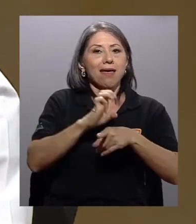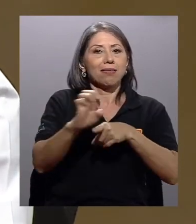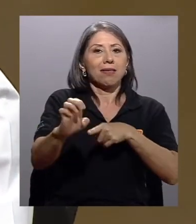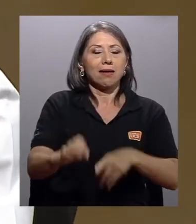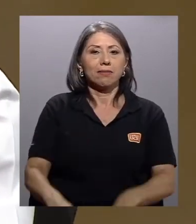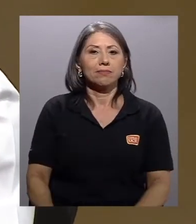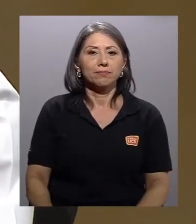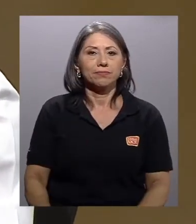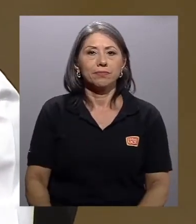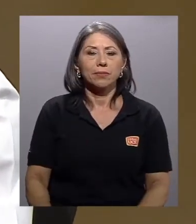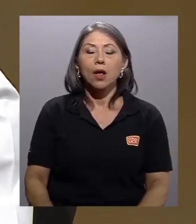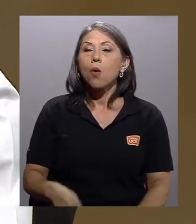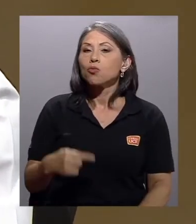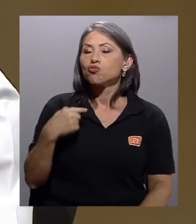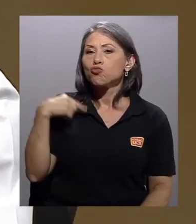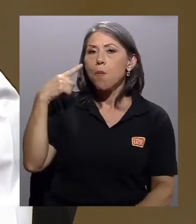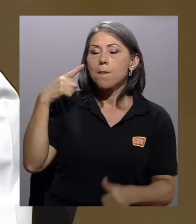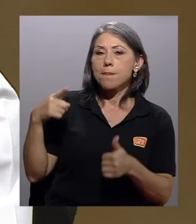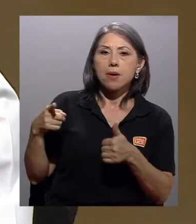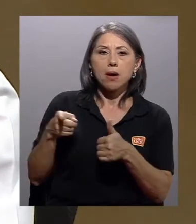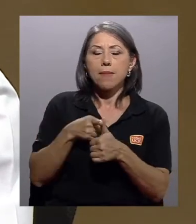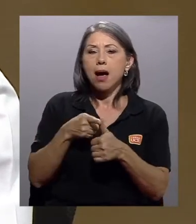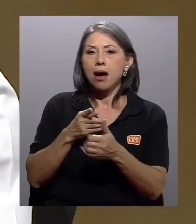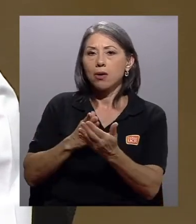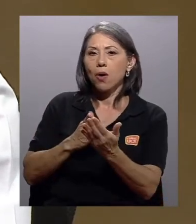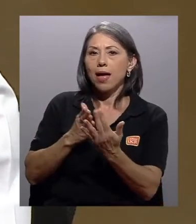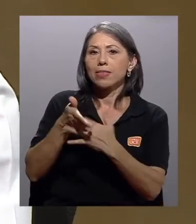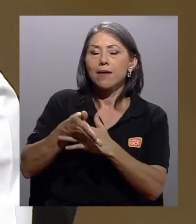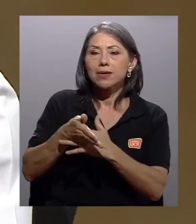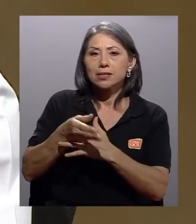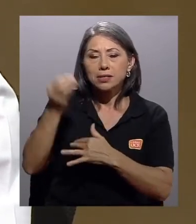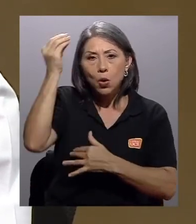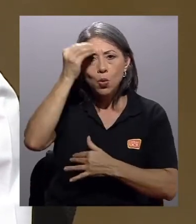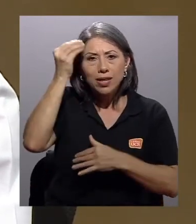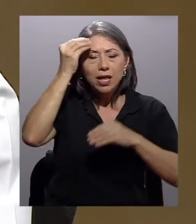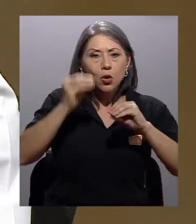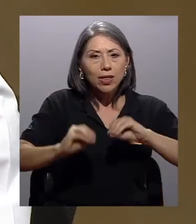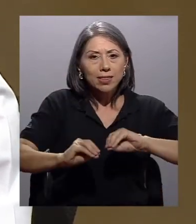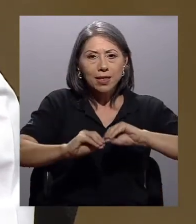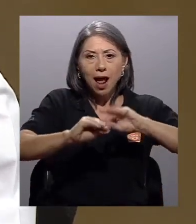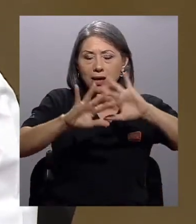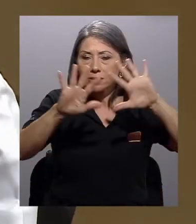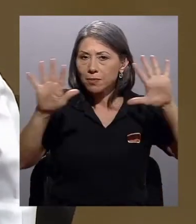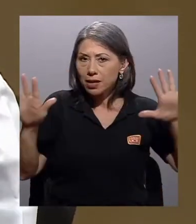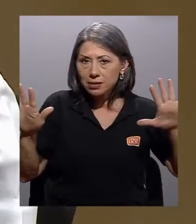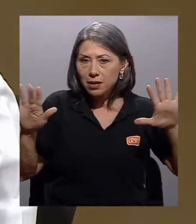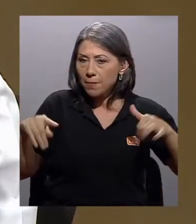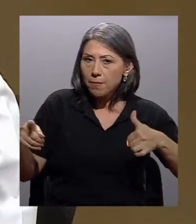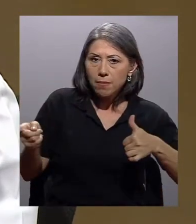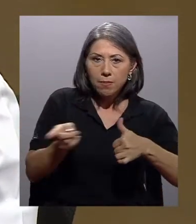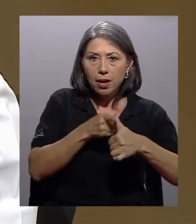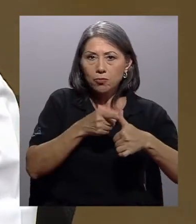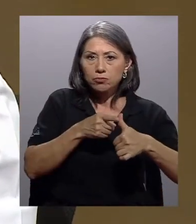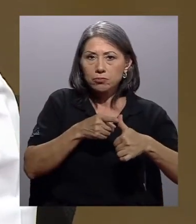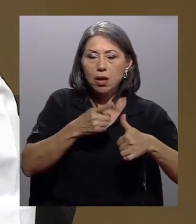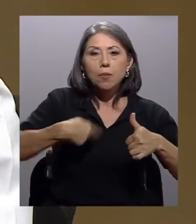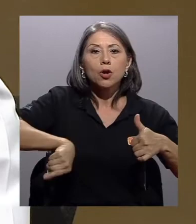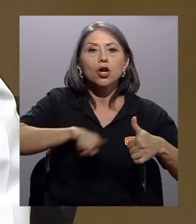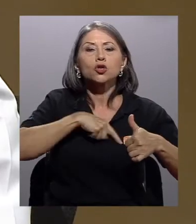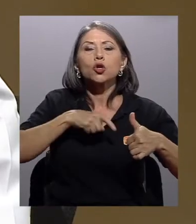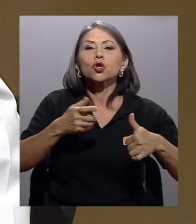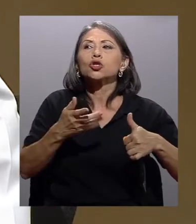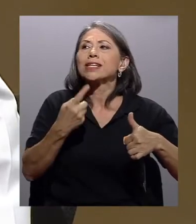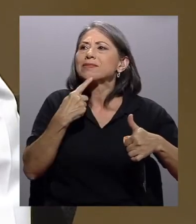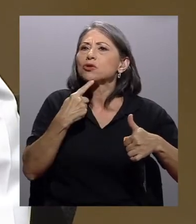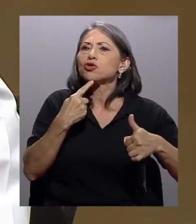me parece que, primero que todo, mediante un criterio de transparencia absoluta. Primero que todo, porque estamos